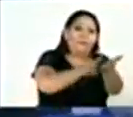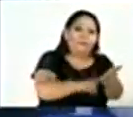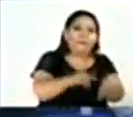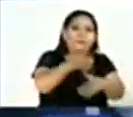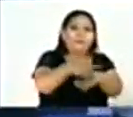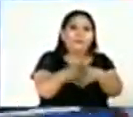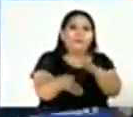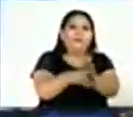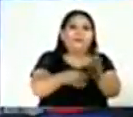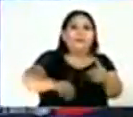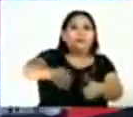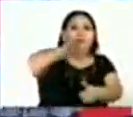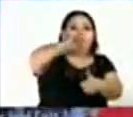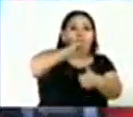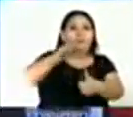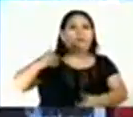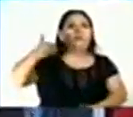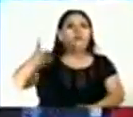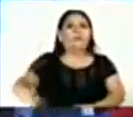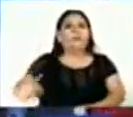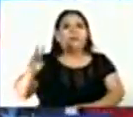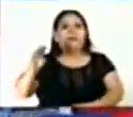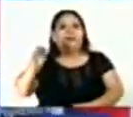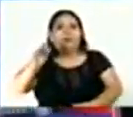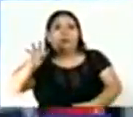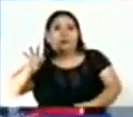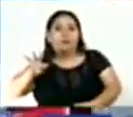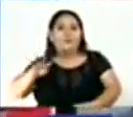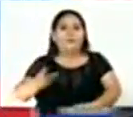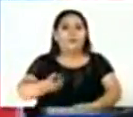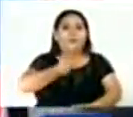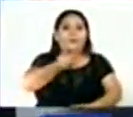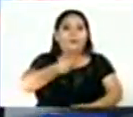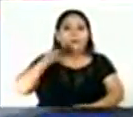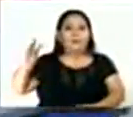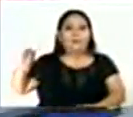el Parlamento Centroamericano en 2024. Moisés Bonilla,